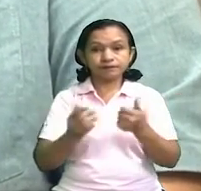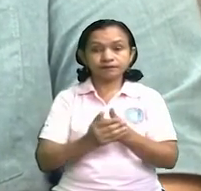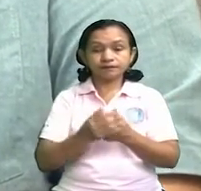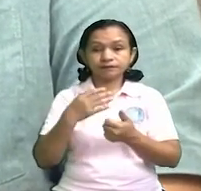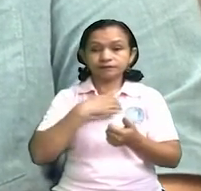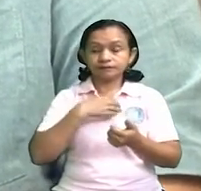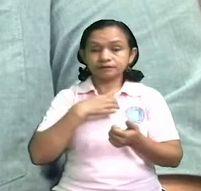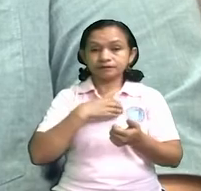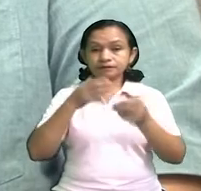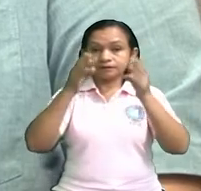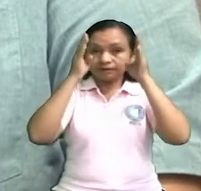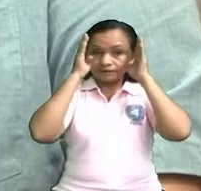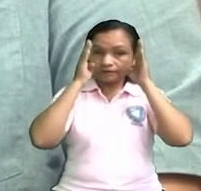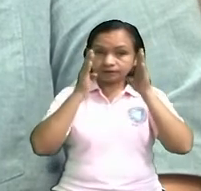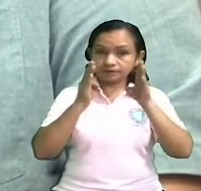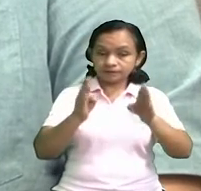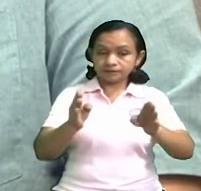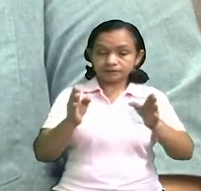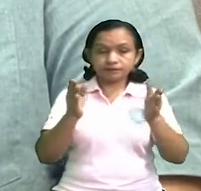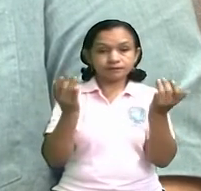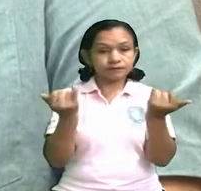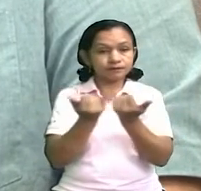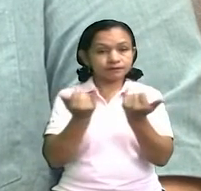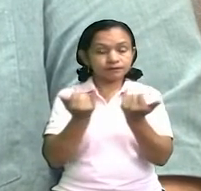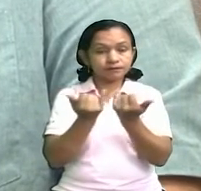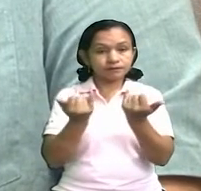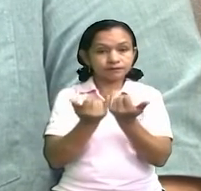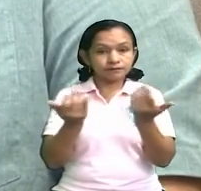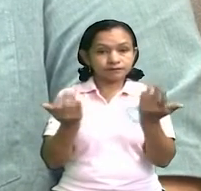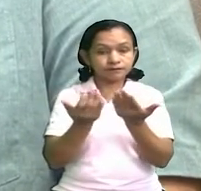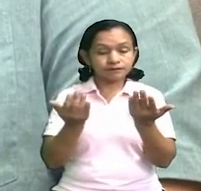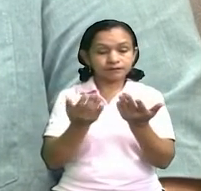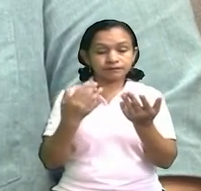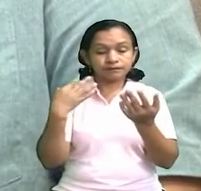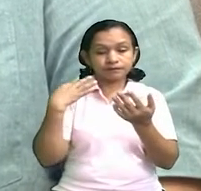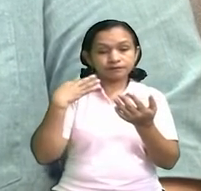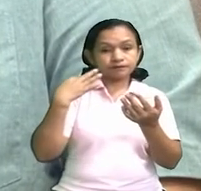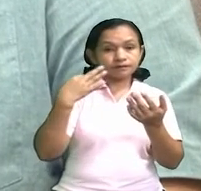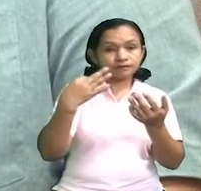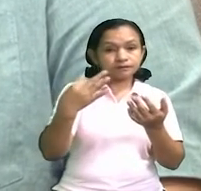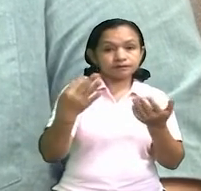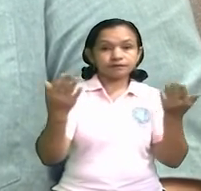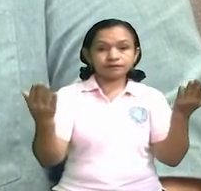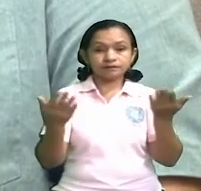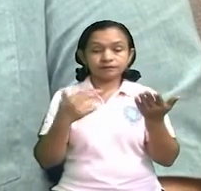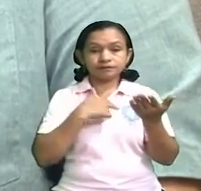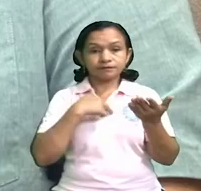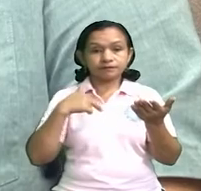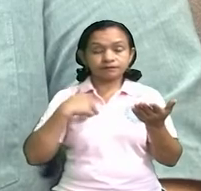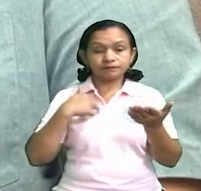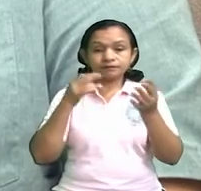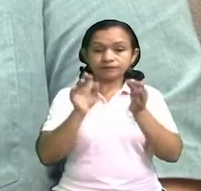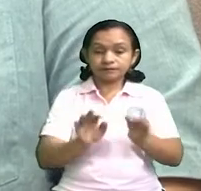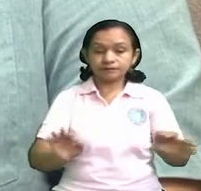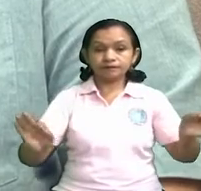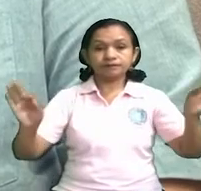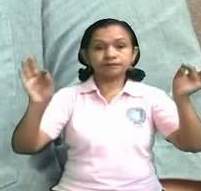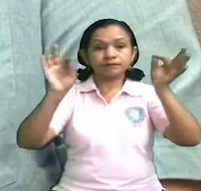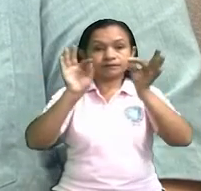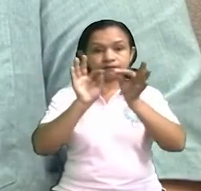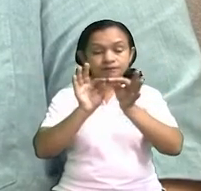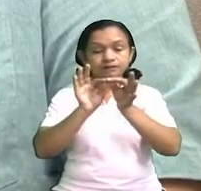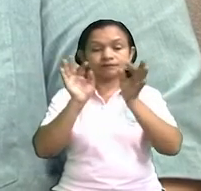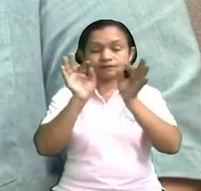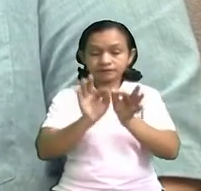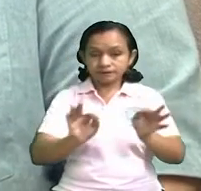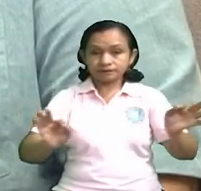vocación de servidores desde el punto de vista del voluntariado, que también son importantes en nuestro país,